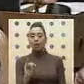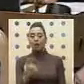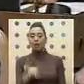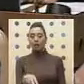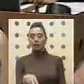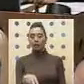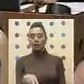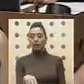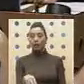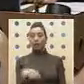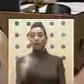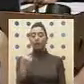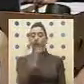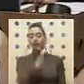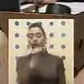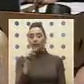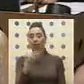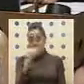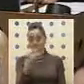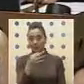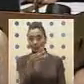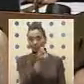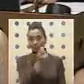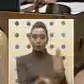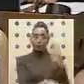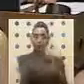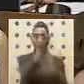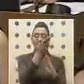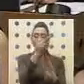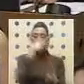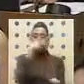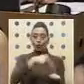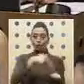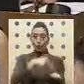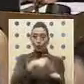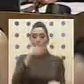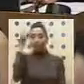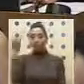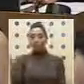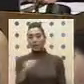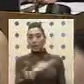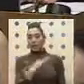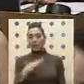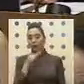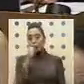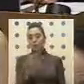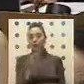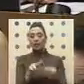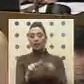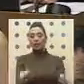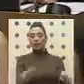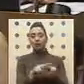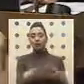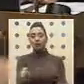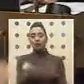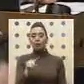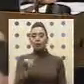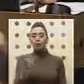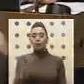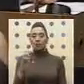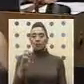que cada semana que se anunciaba que iban a subir los precios de los combustibles decía: tranquilos, tranquilos, que el CIPCO va a